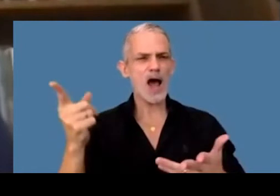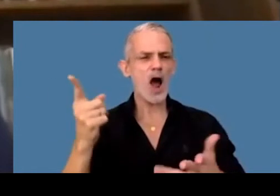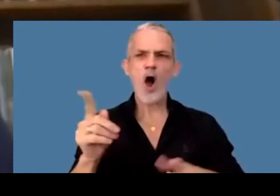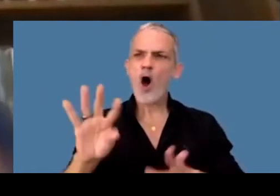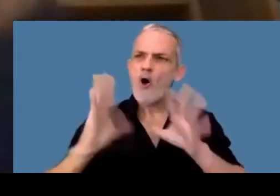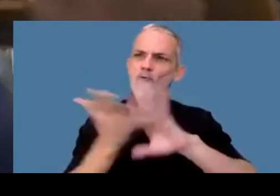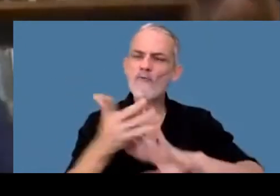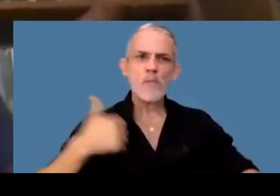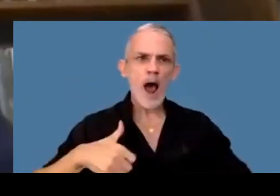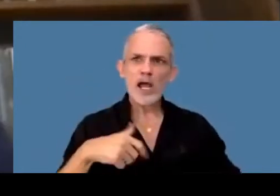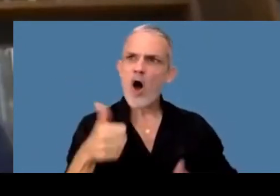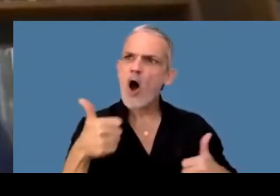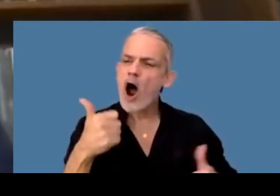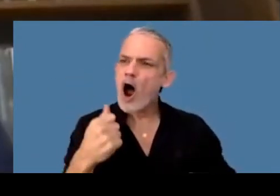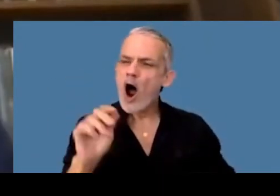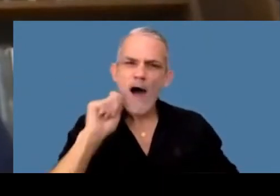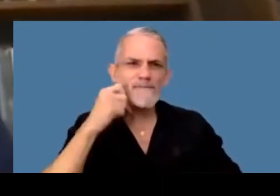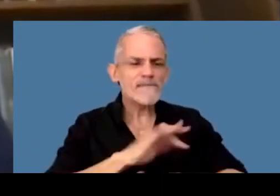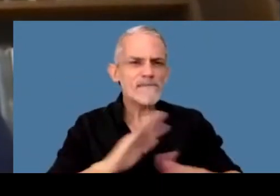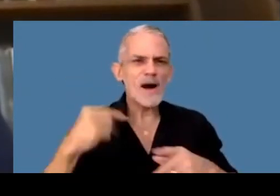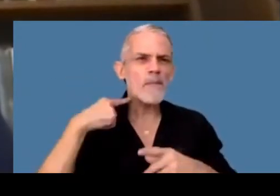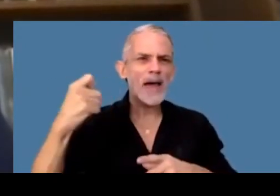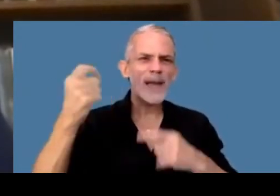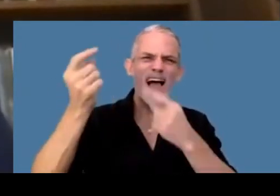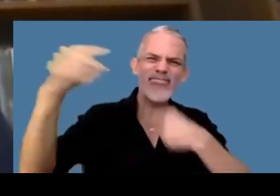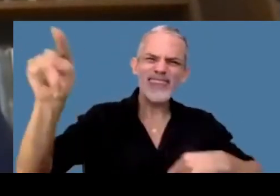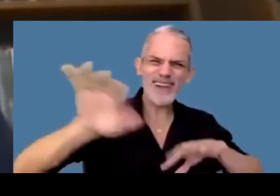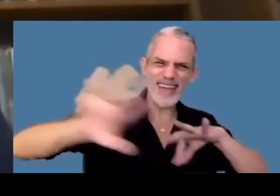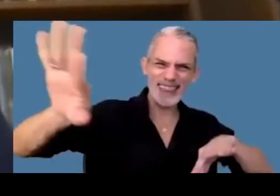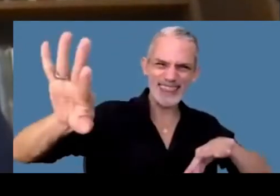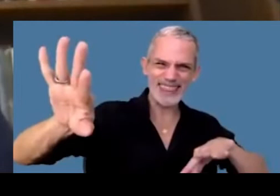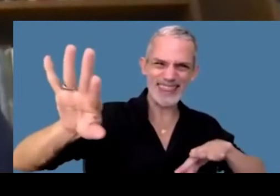modelo sindical disociado de España